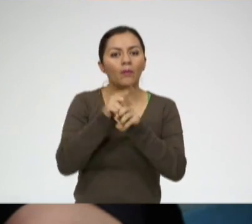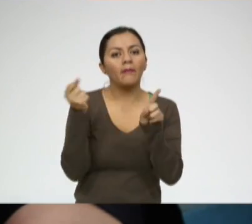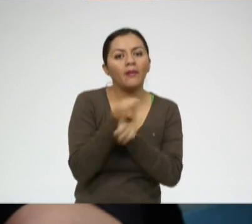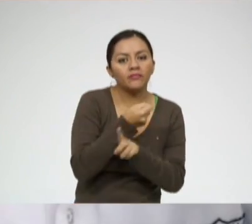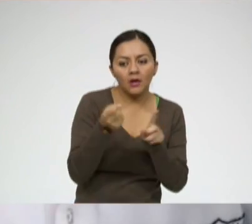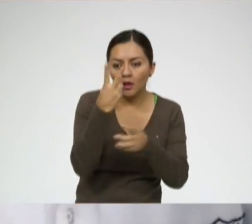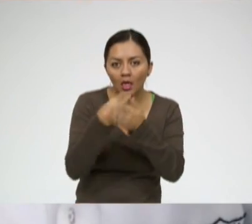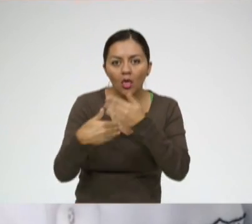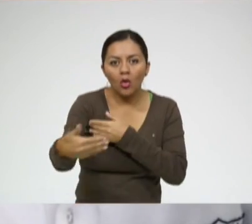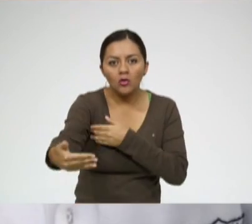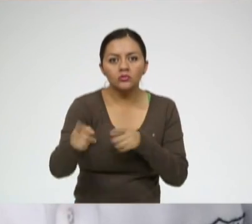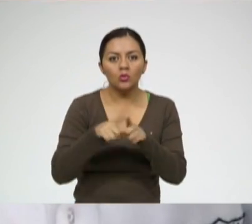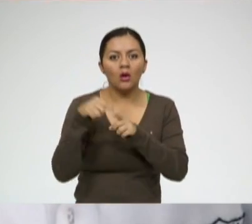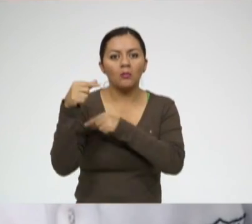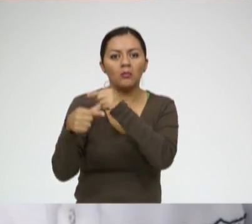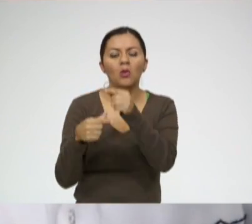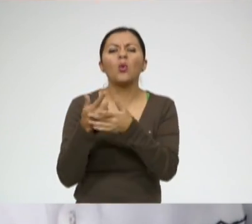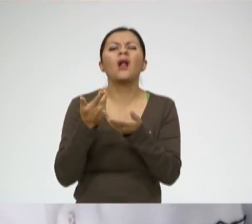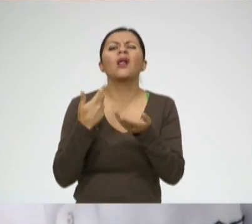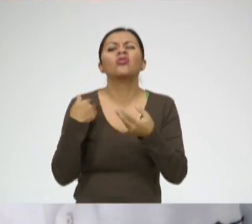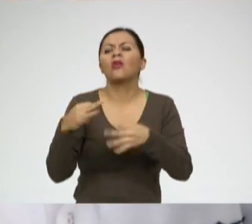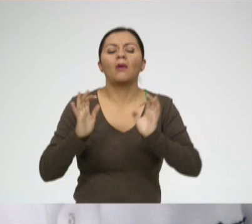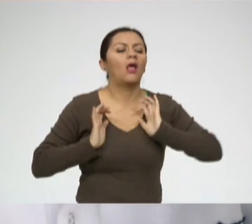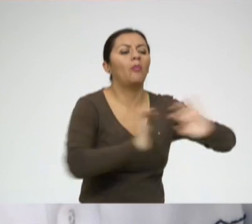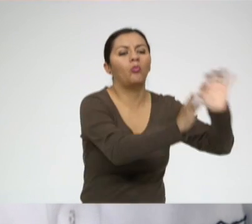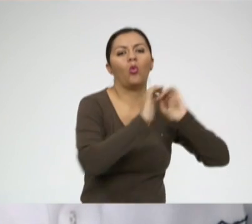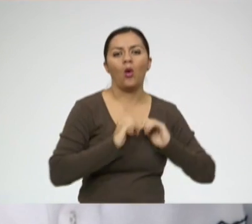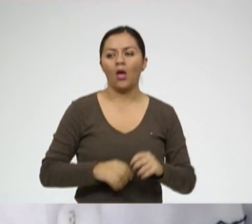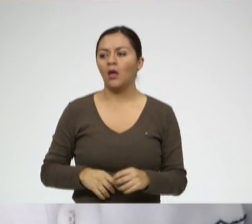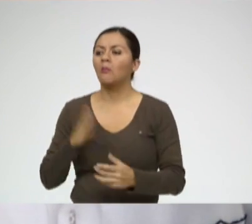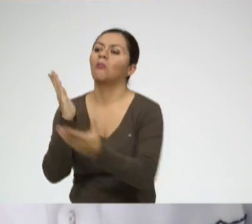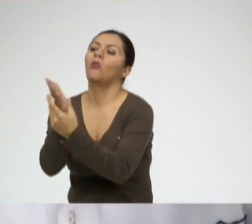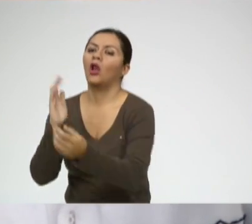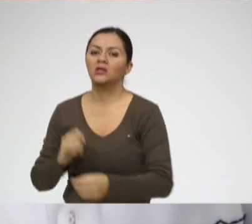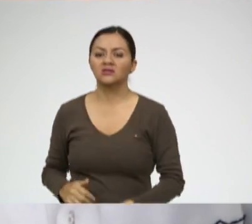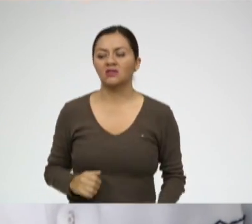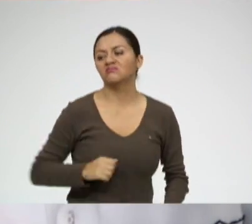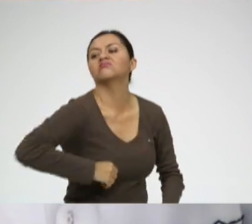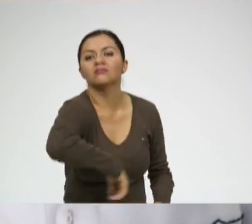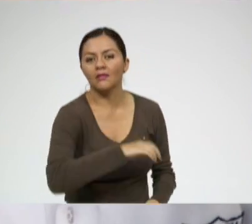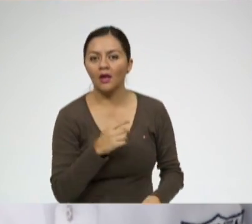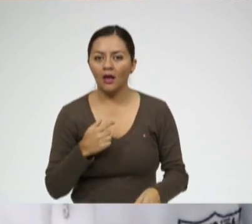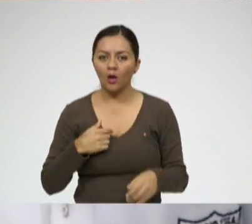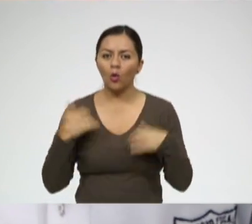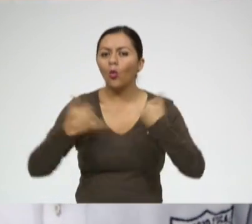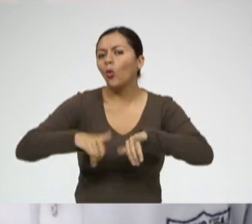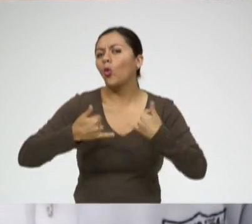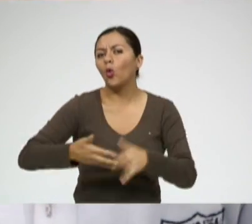sus hijos. Y para ellos es normal empujar, molestar, ellos lo toman como un juego.